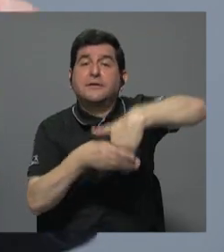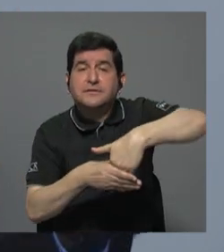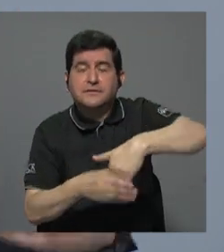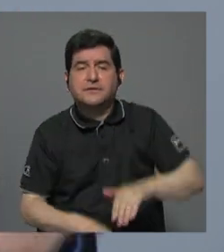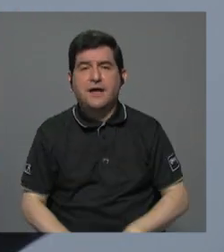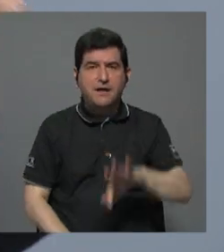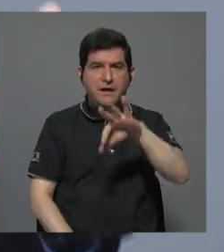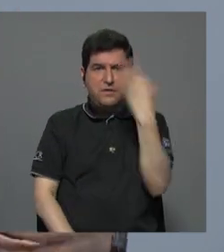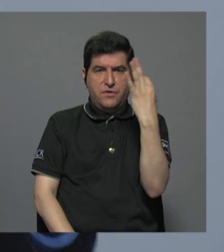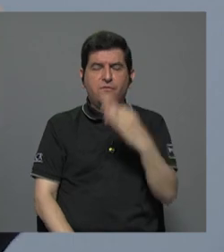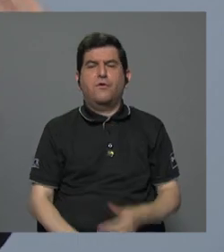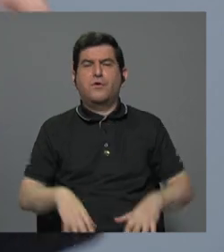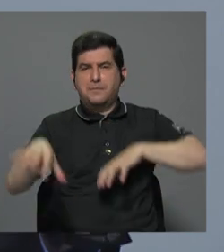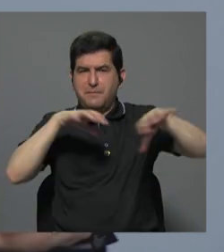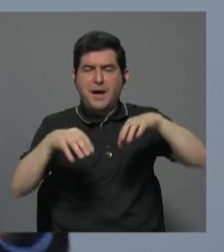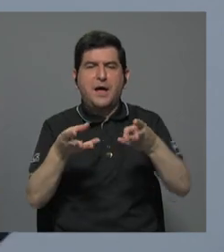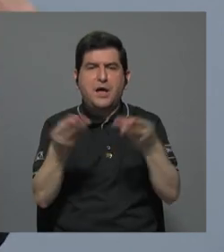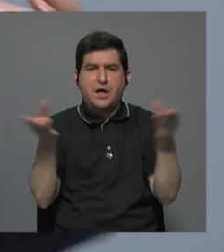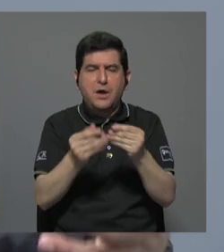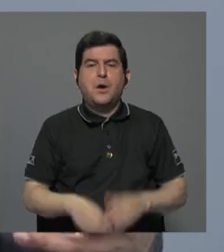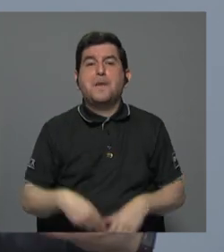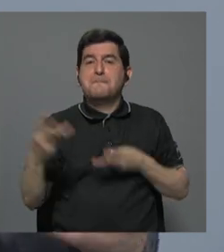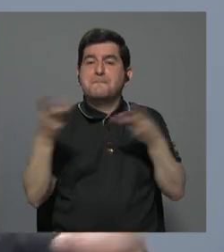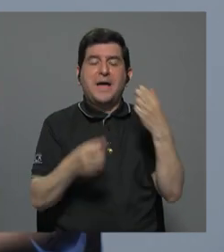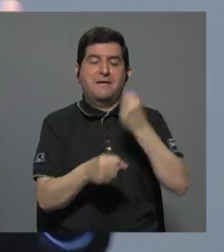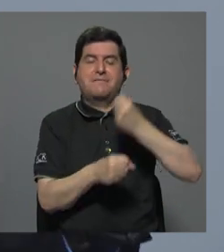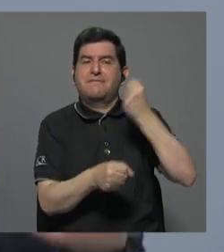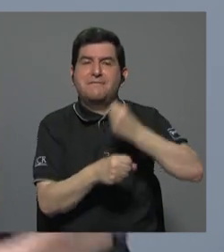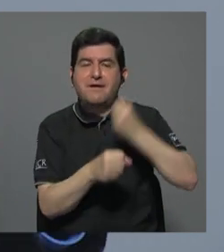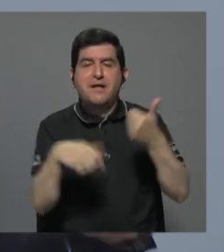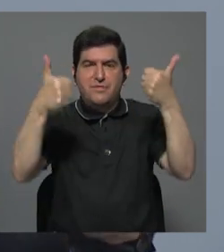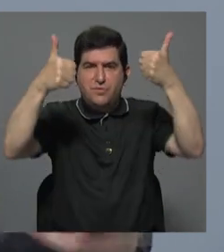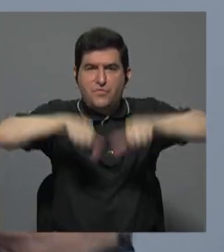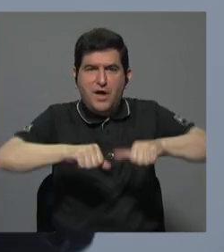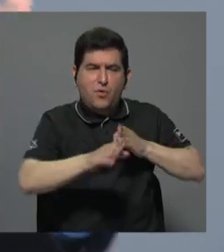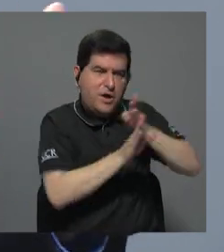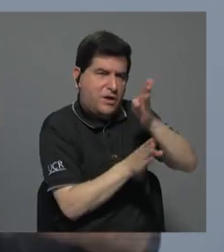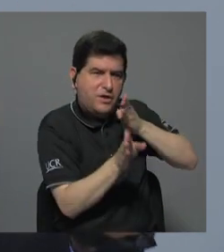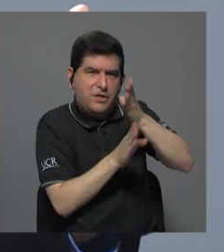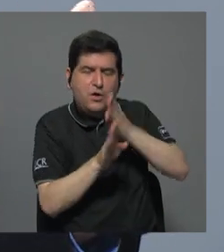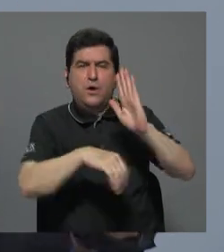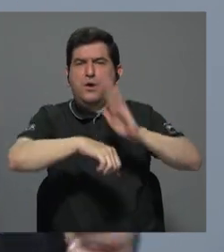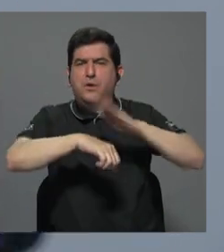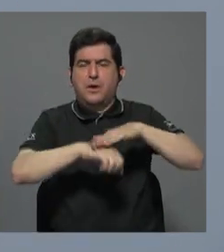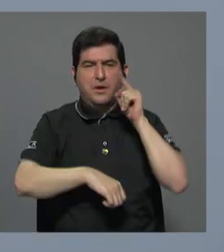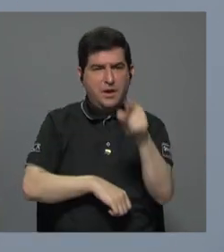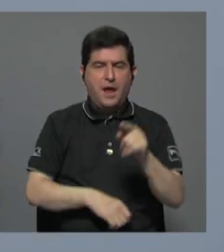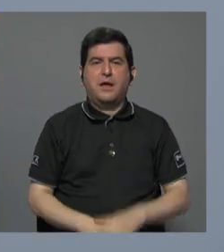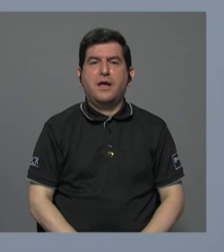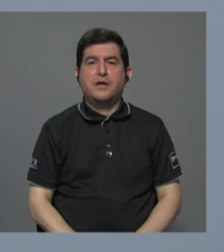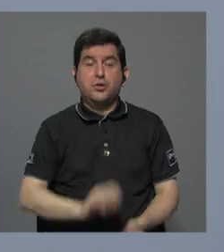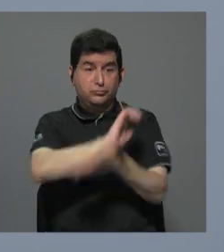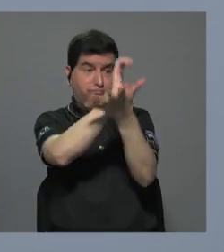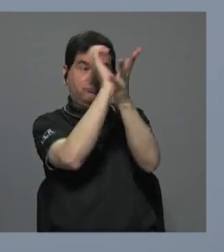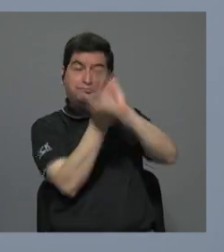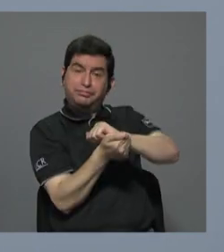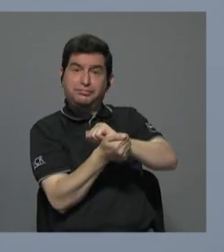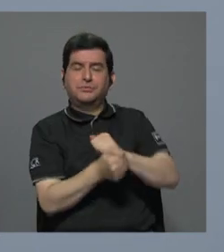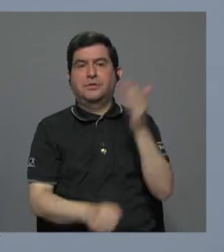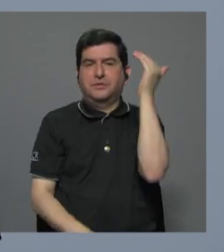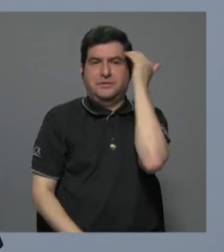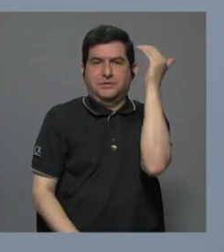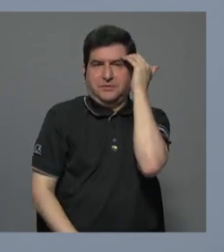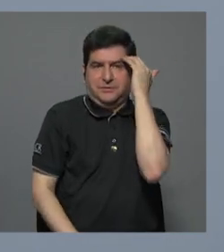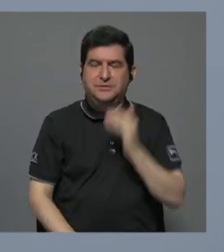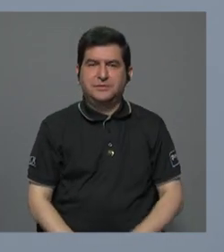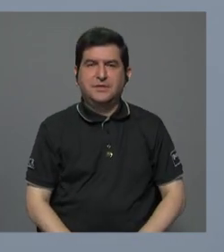de forma activa y productiva en un mercado laboral de acuerdo a las carreras que les permiten a ellos hacer la transformación de ese conocimiento